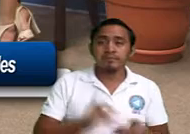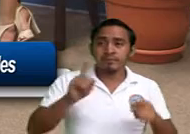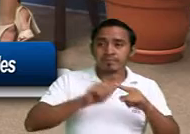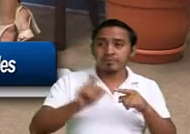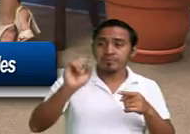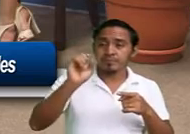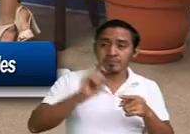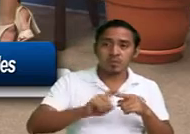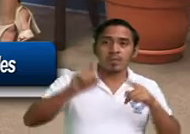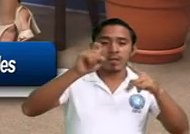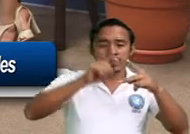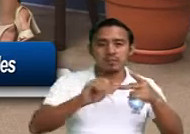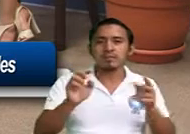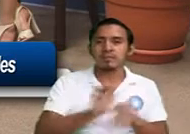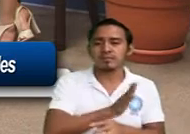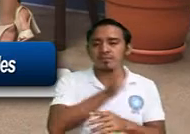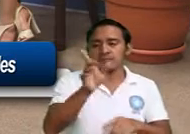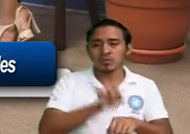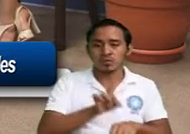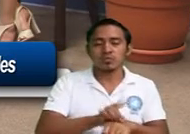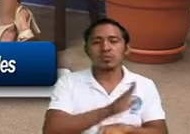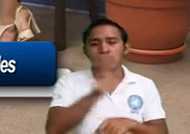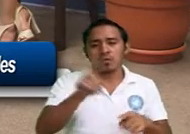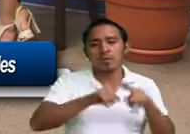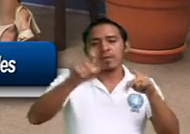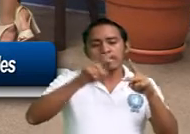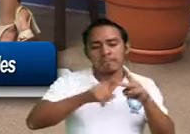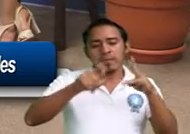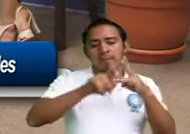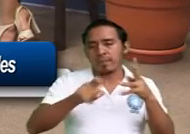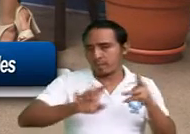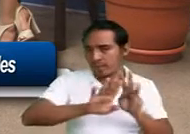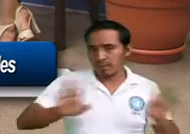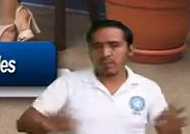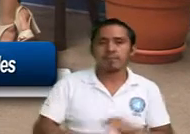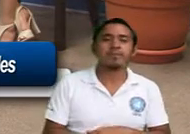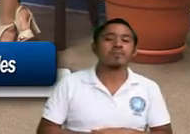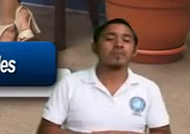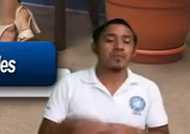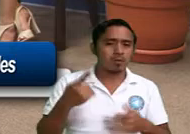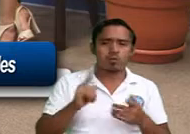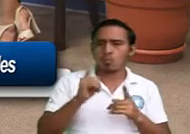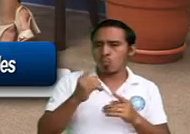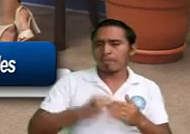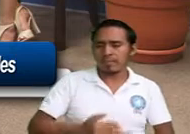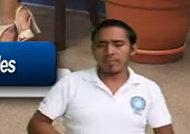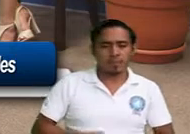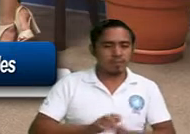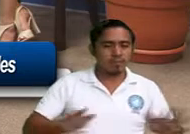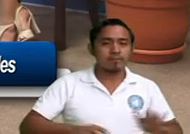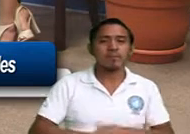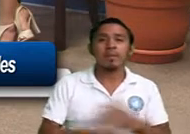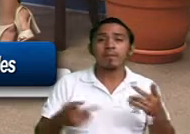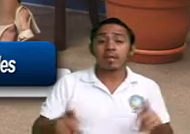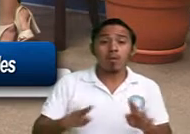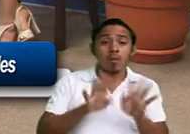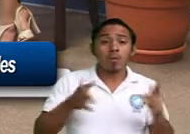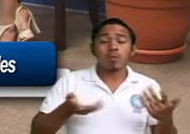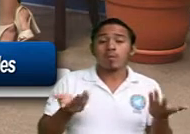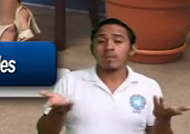¿verdad? Creo, eso, si no me equivoco, eso. El control prenatal. En el caso de una mujer que espera tener gemelos o